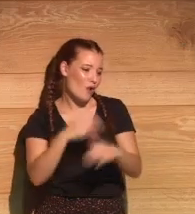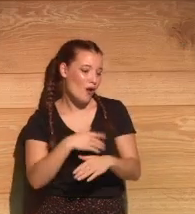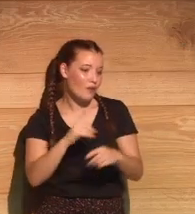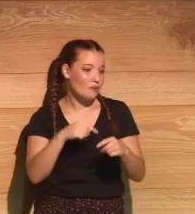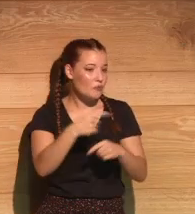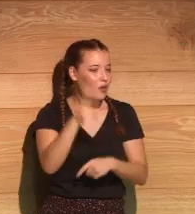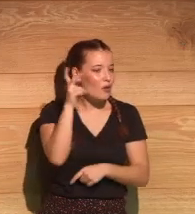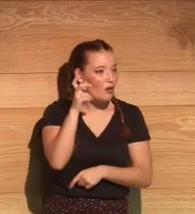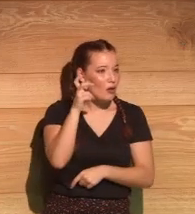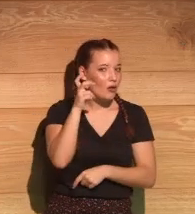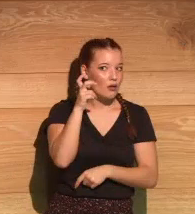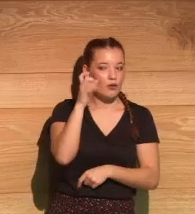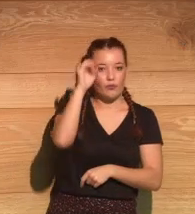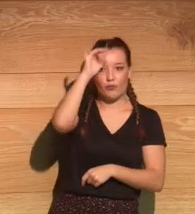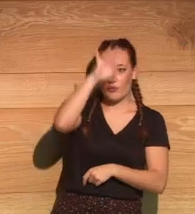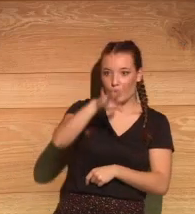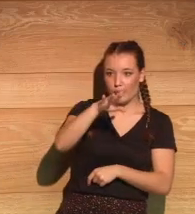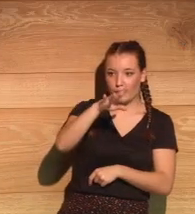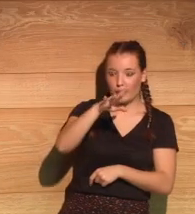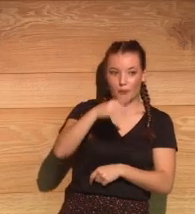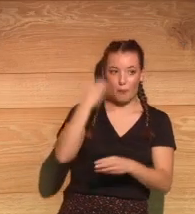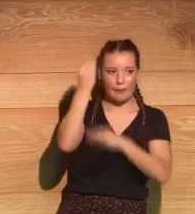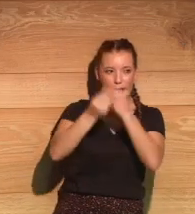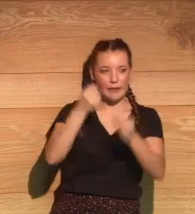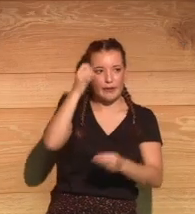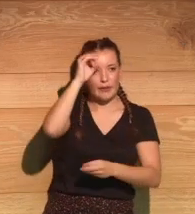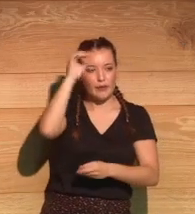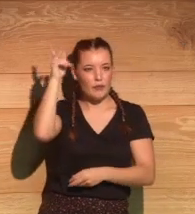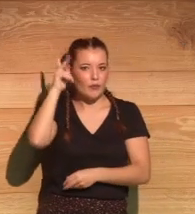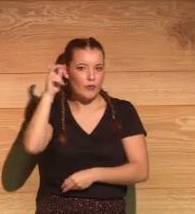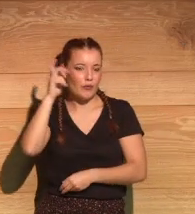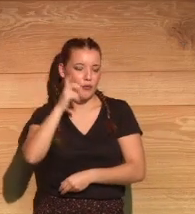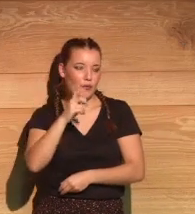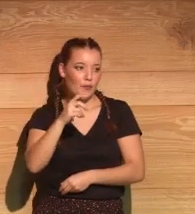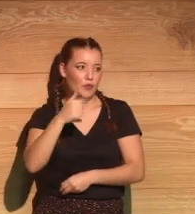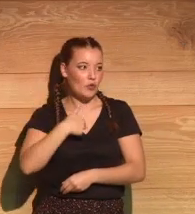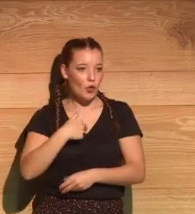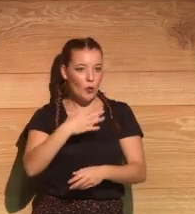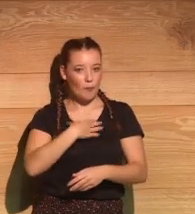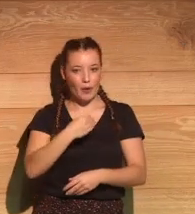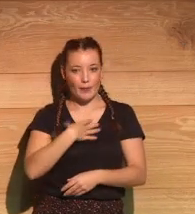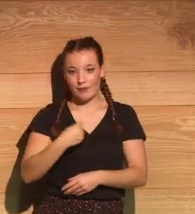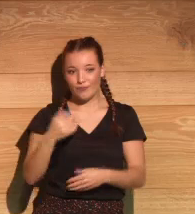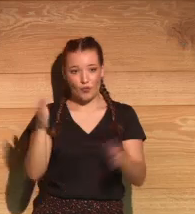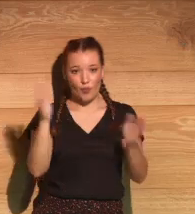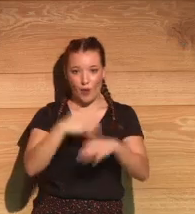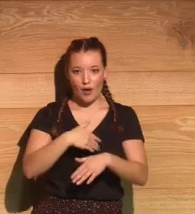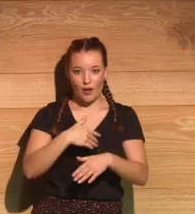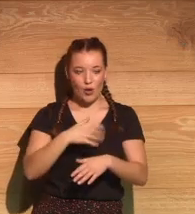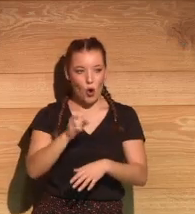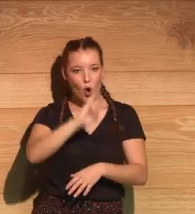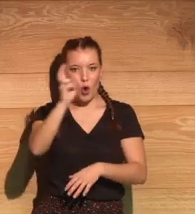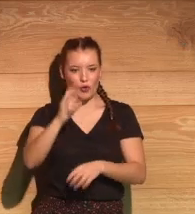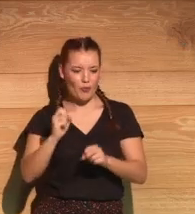hostias. Y cuando pensabas que ya había escuchado lo peor, es que a mí me metieron un CIES, no tengo papeles, tal, venía otro todavía peor,